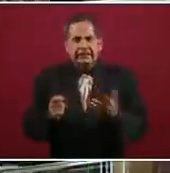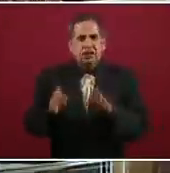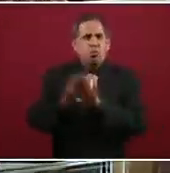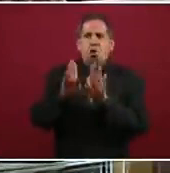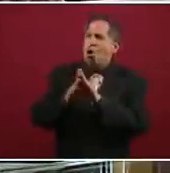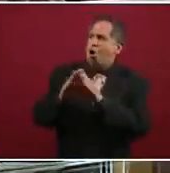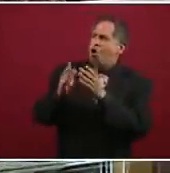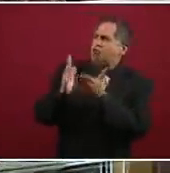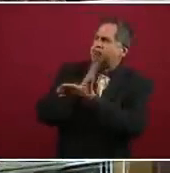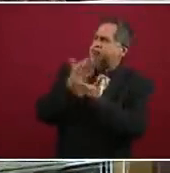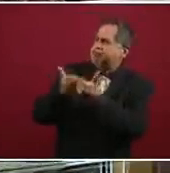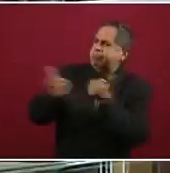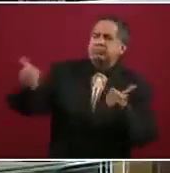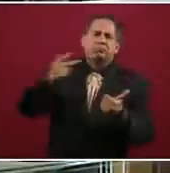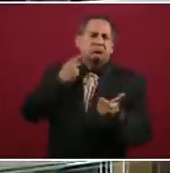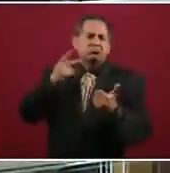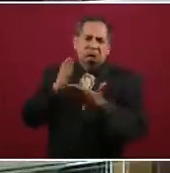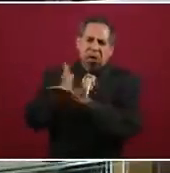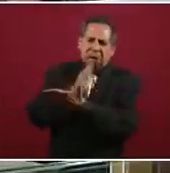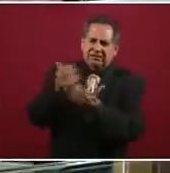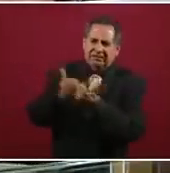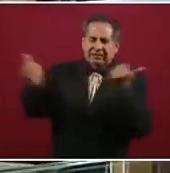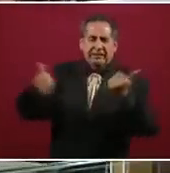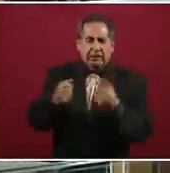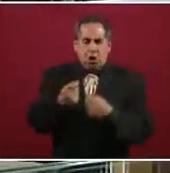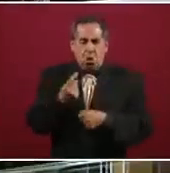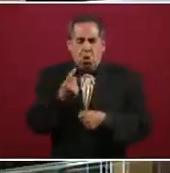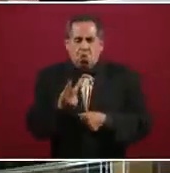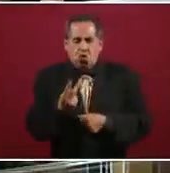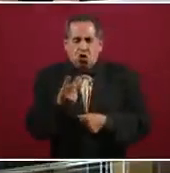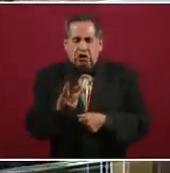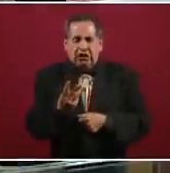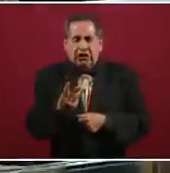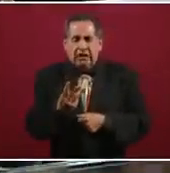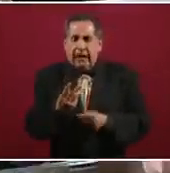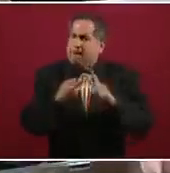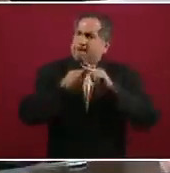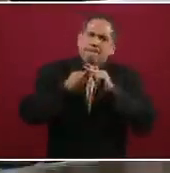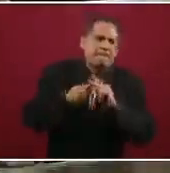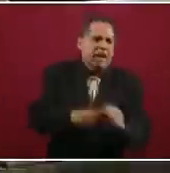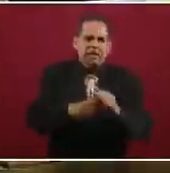política se va a convertir en dos o tres días en una revolución social.